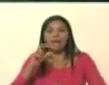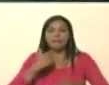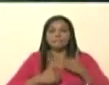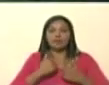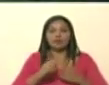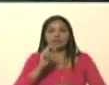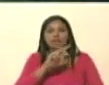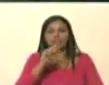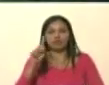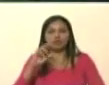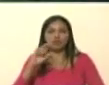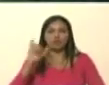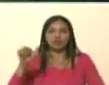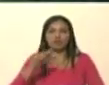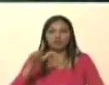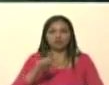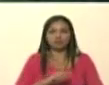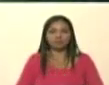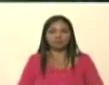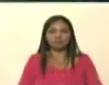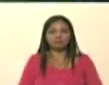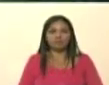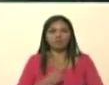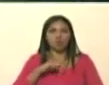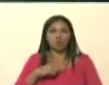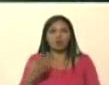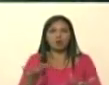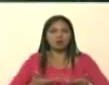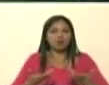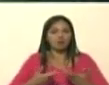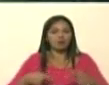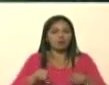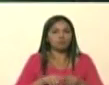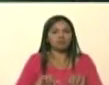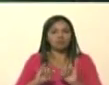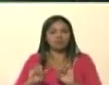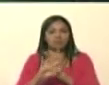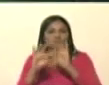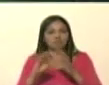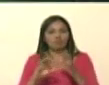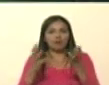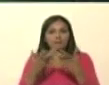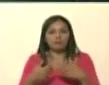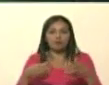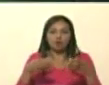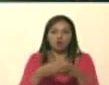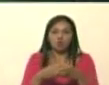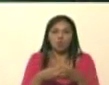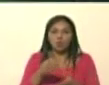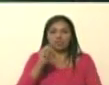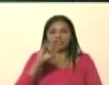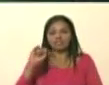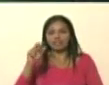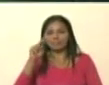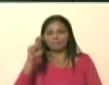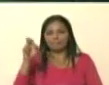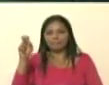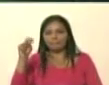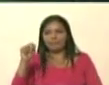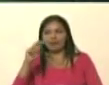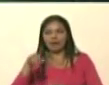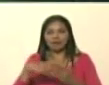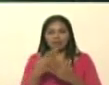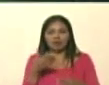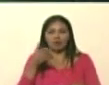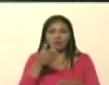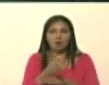de julio en el calor de este galpón de la empresa del grupo si ven desde el cacao nos